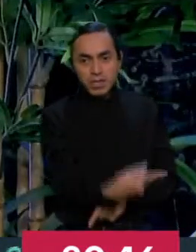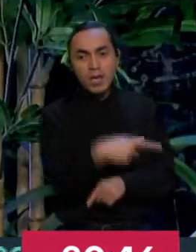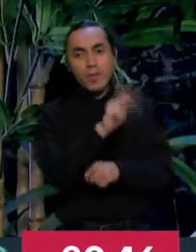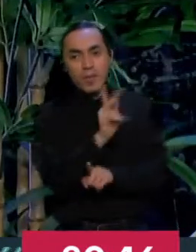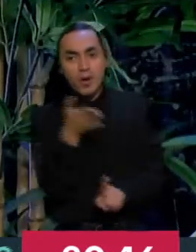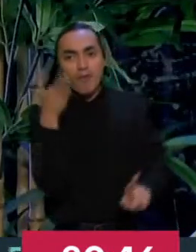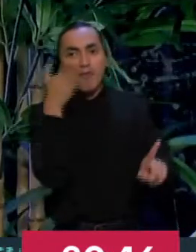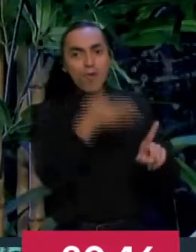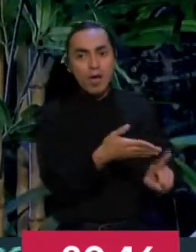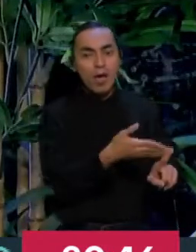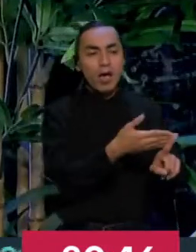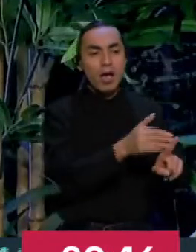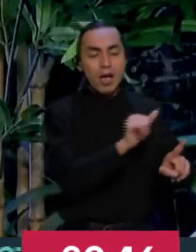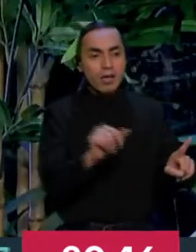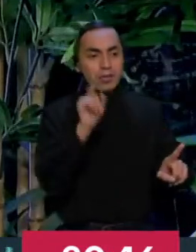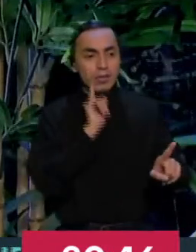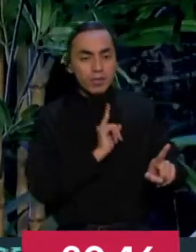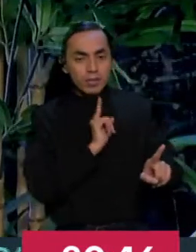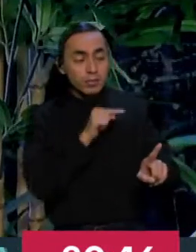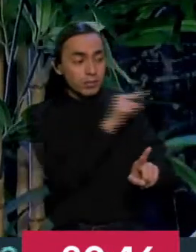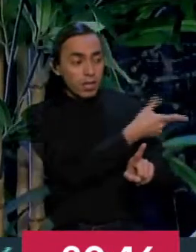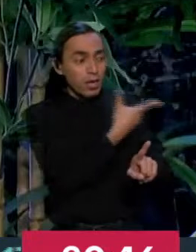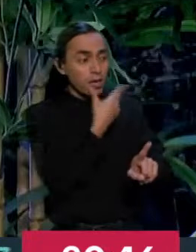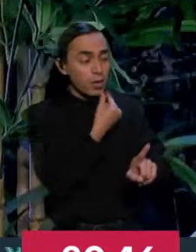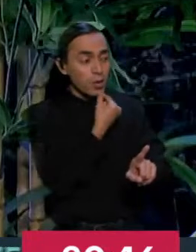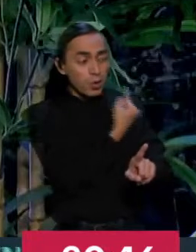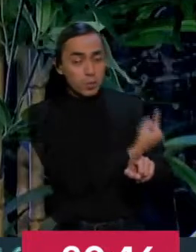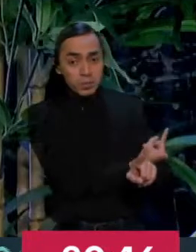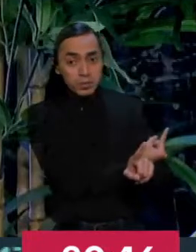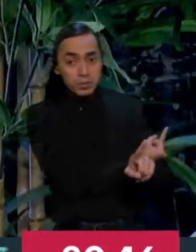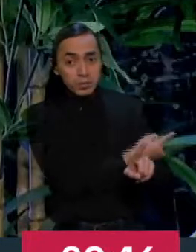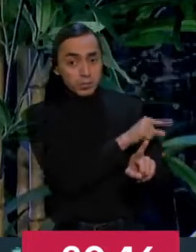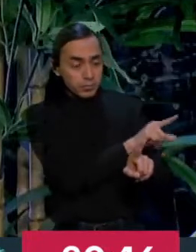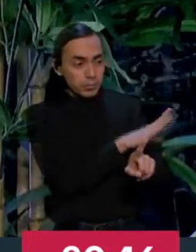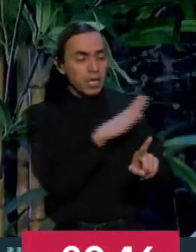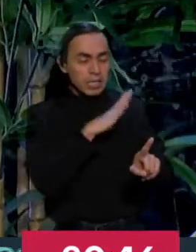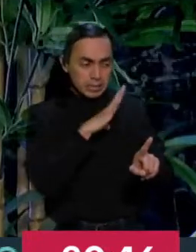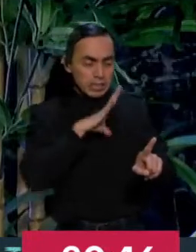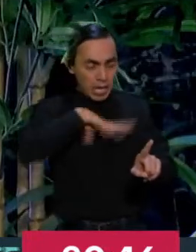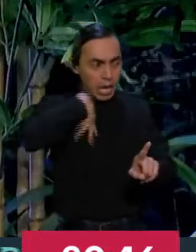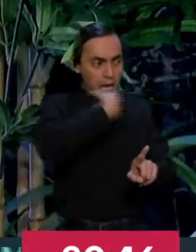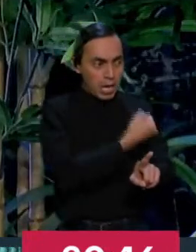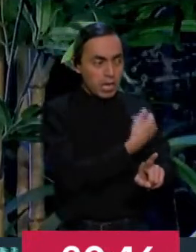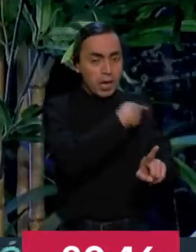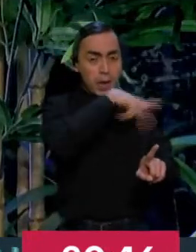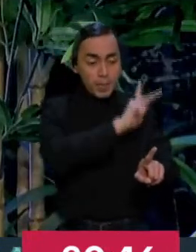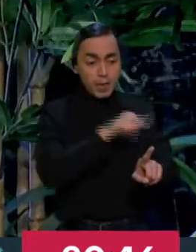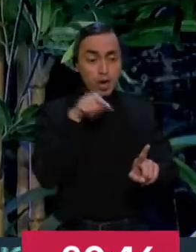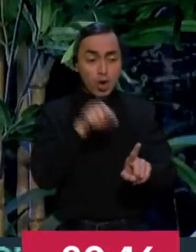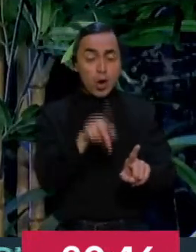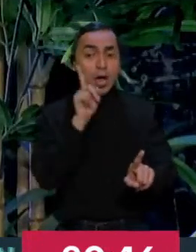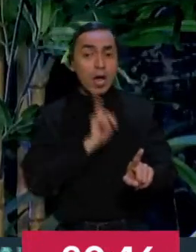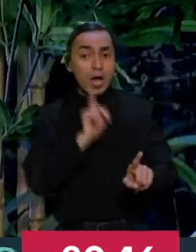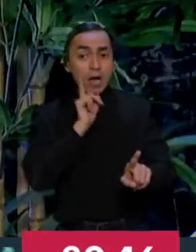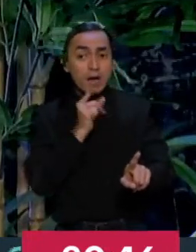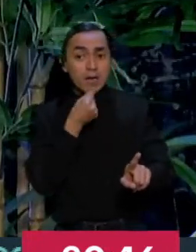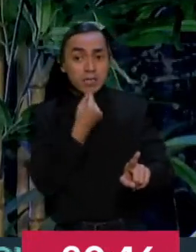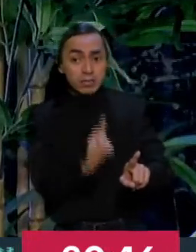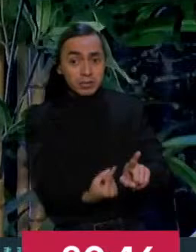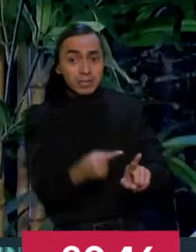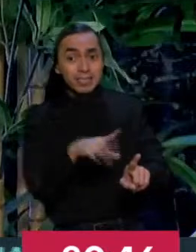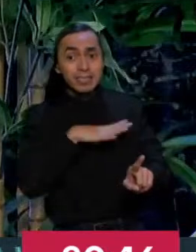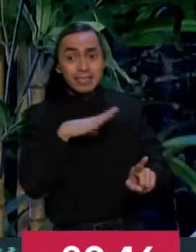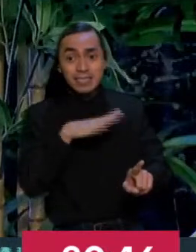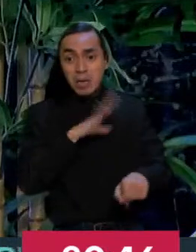las niñas, no porque los niños no, insisto, padezcan todos estos abusos también, sino porque las niñas prácticamente este riesgo